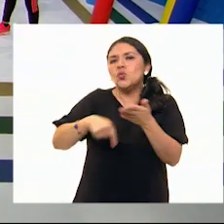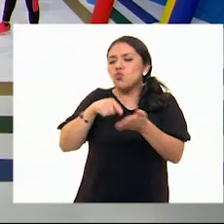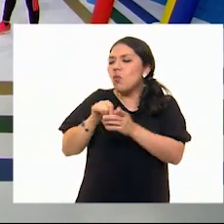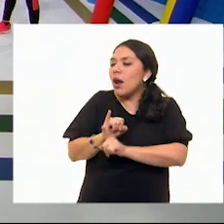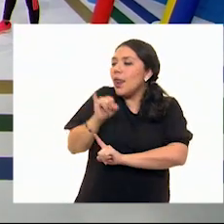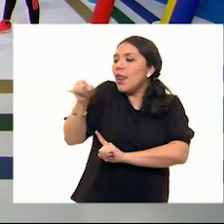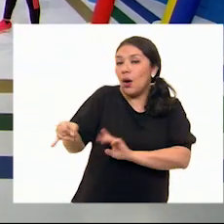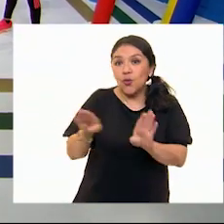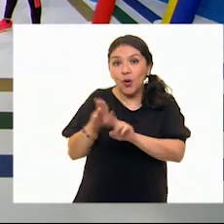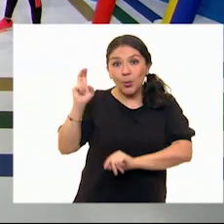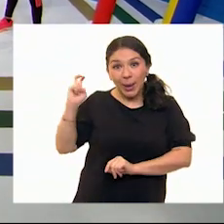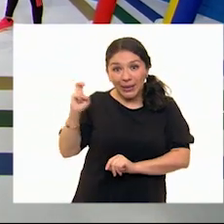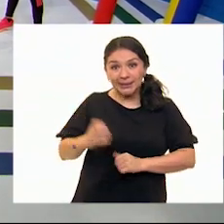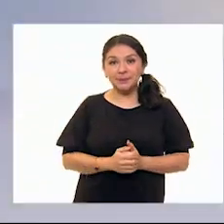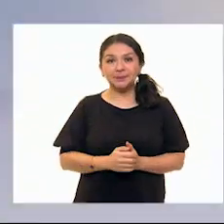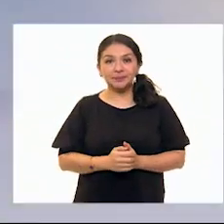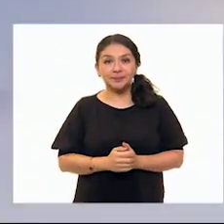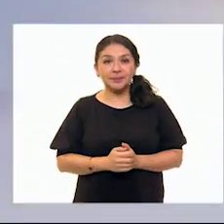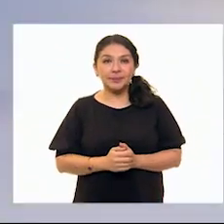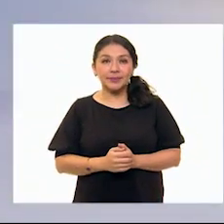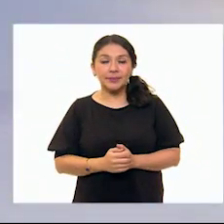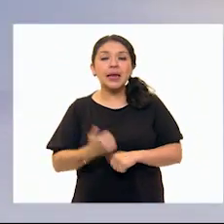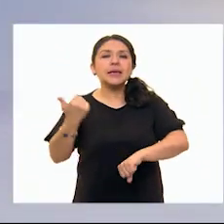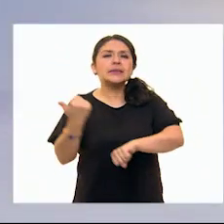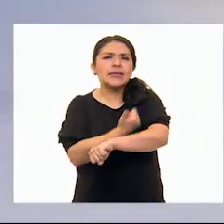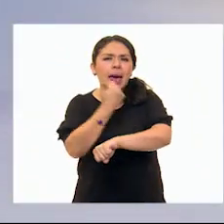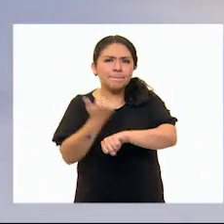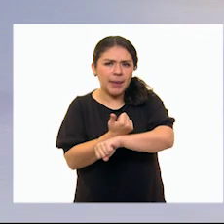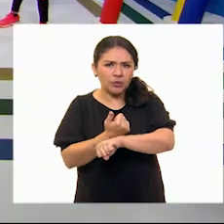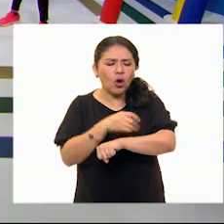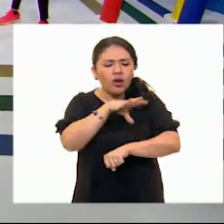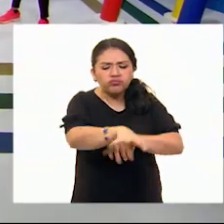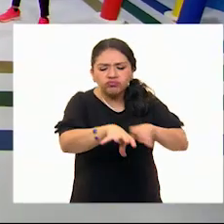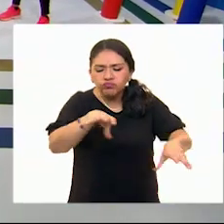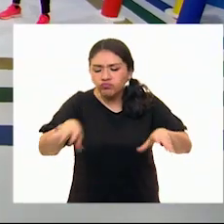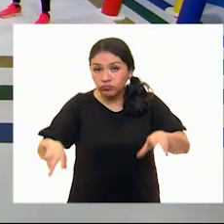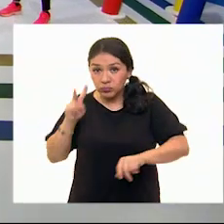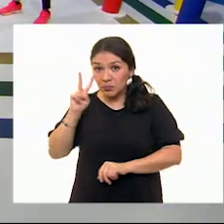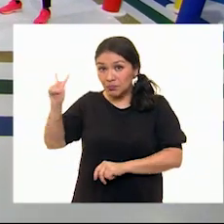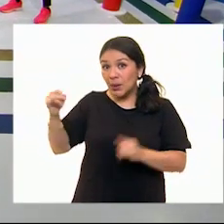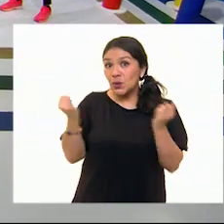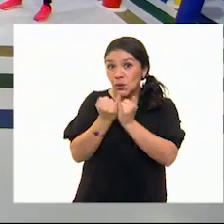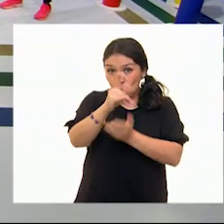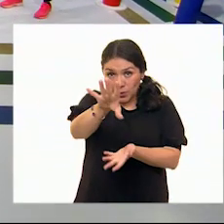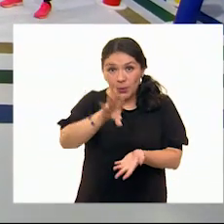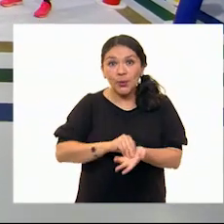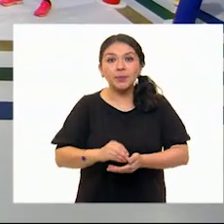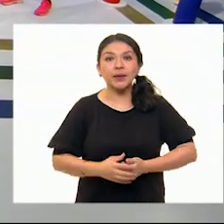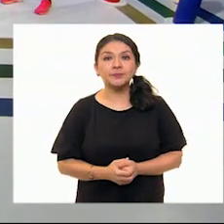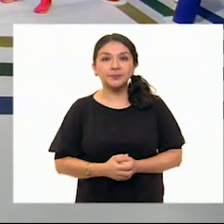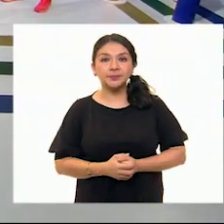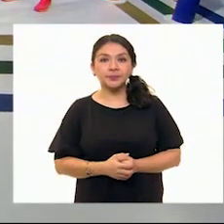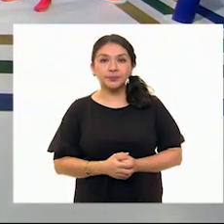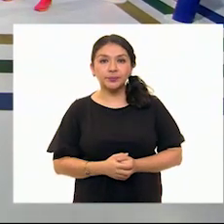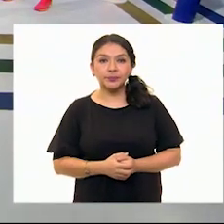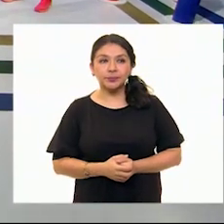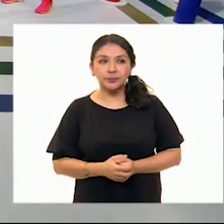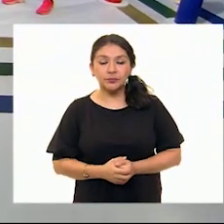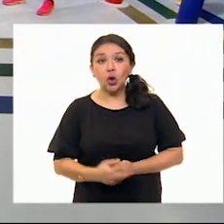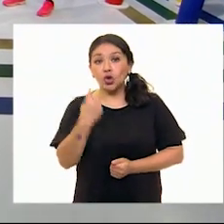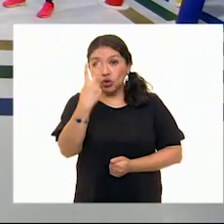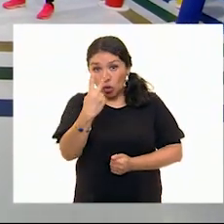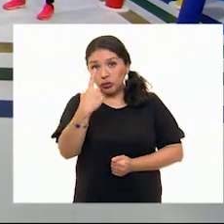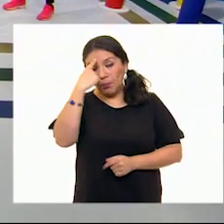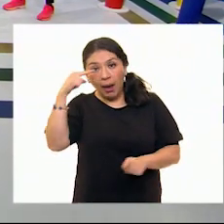así como Jorge. Distribuye los zapatos por el espacio de la siguiente manera. Fíjate cómo los pone el maestro Jorge. Dos en dirección a la